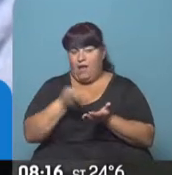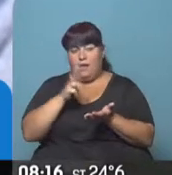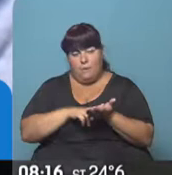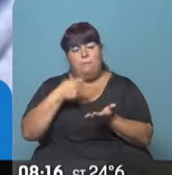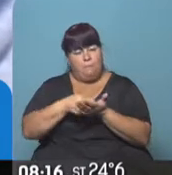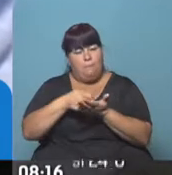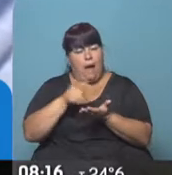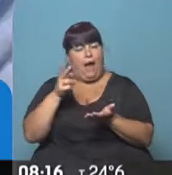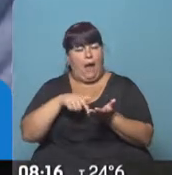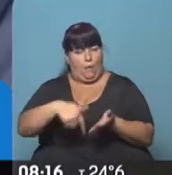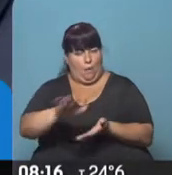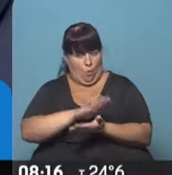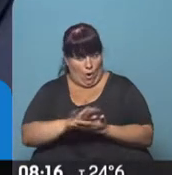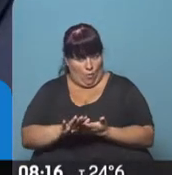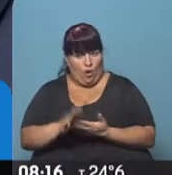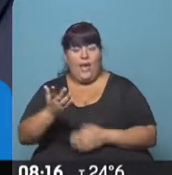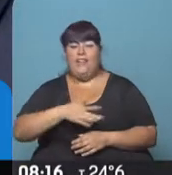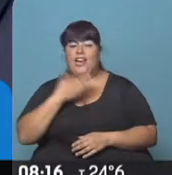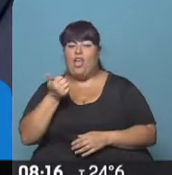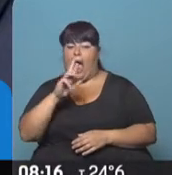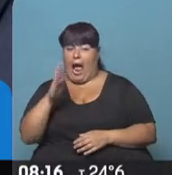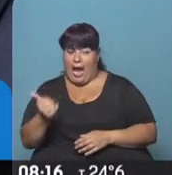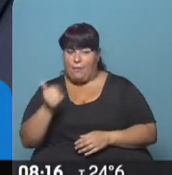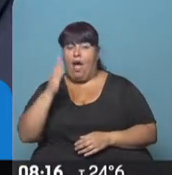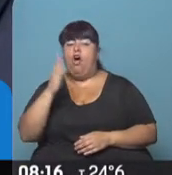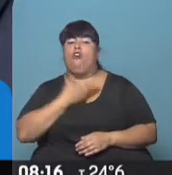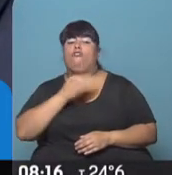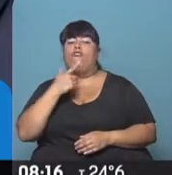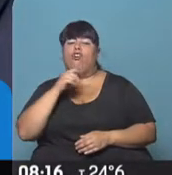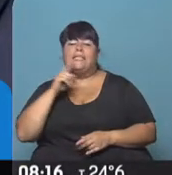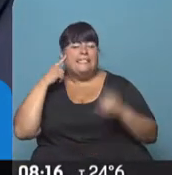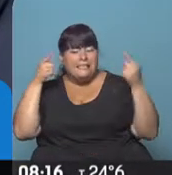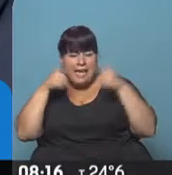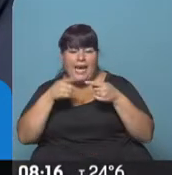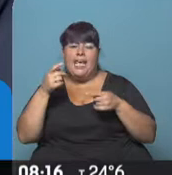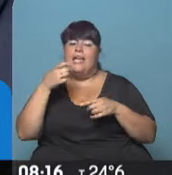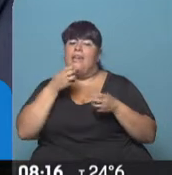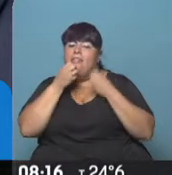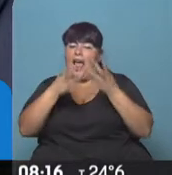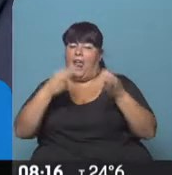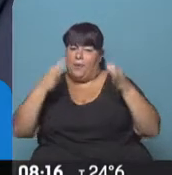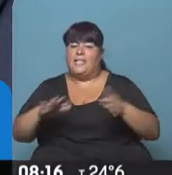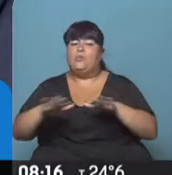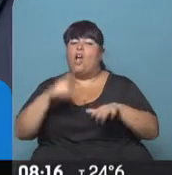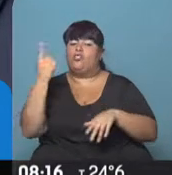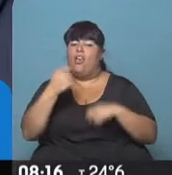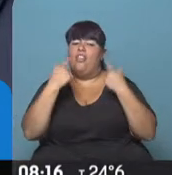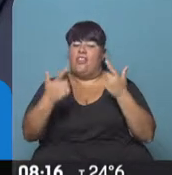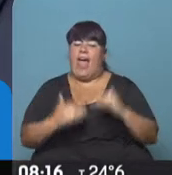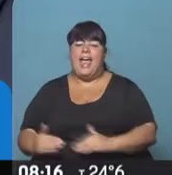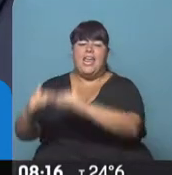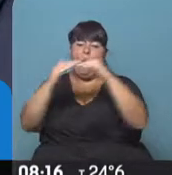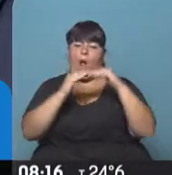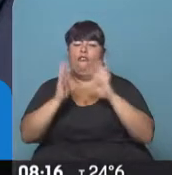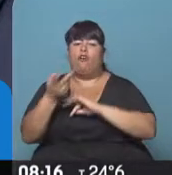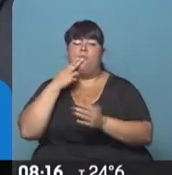comenzarán a pagar ese gravamen. El director de ARBA, Gastón Fossati, dijo que el objetivo es sincerar la situación actual y otorgar más equidad